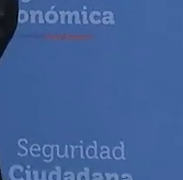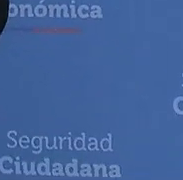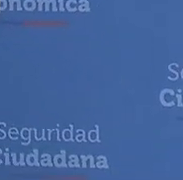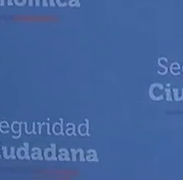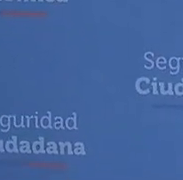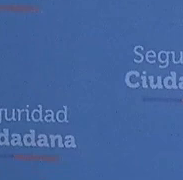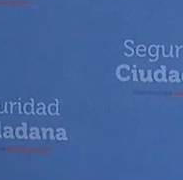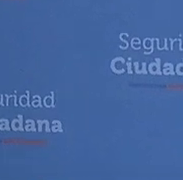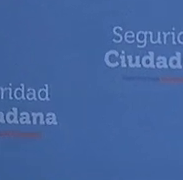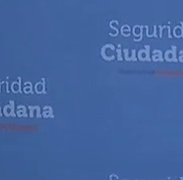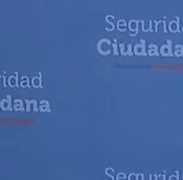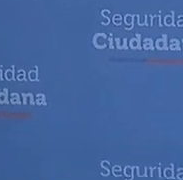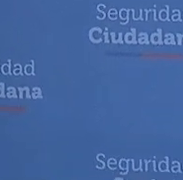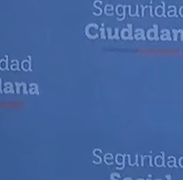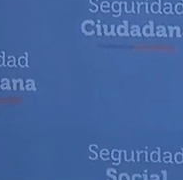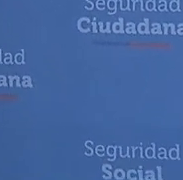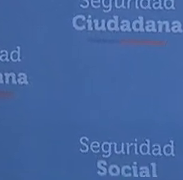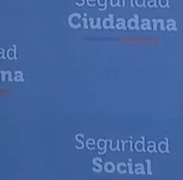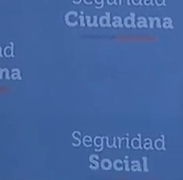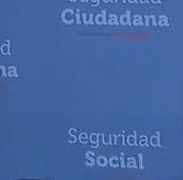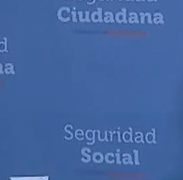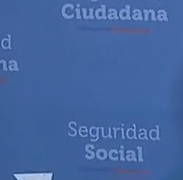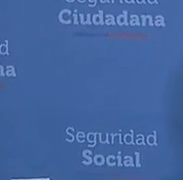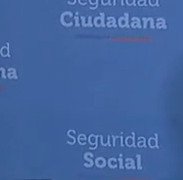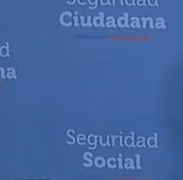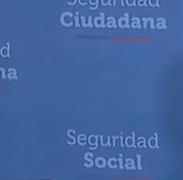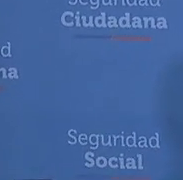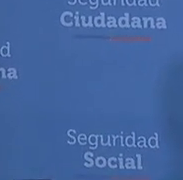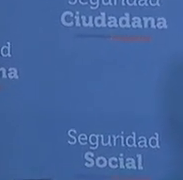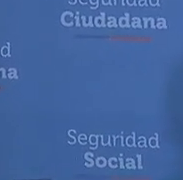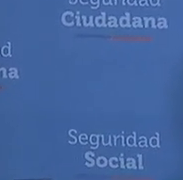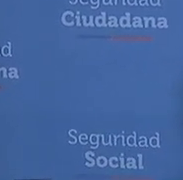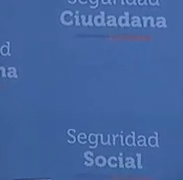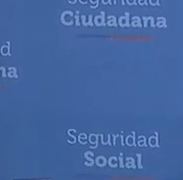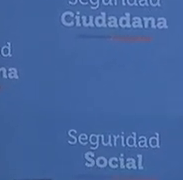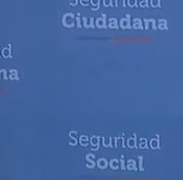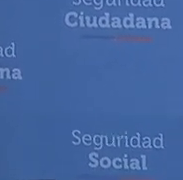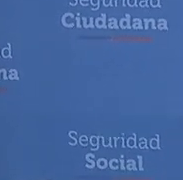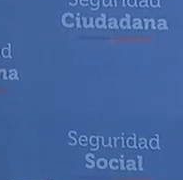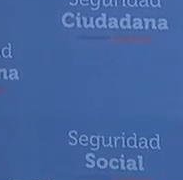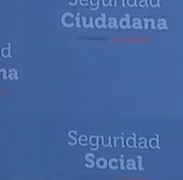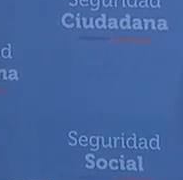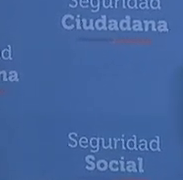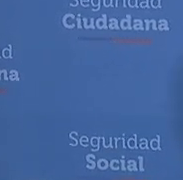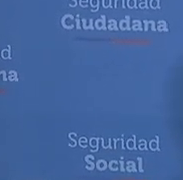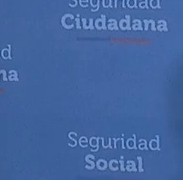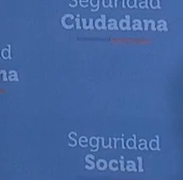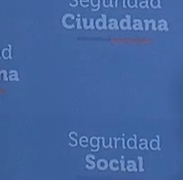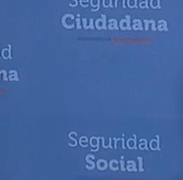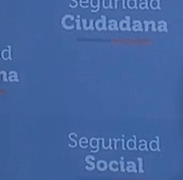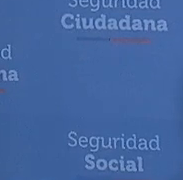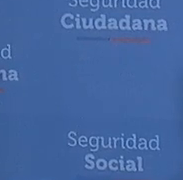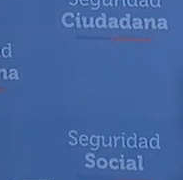cantidad de personas las que están en juego vamos a ver si escuchamos el ambiente del presidente de la república